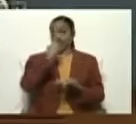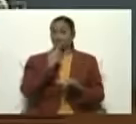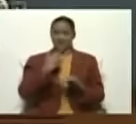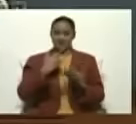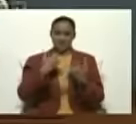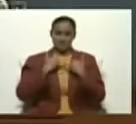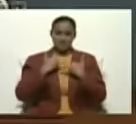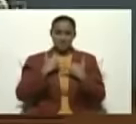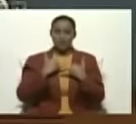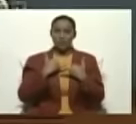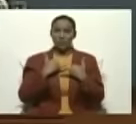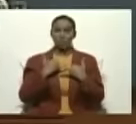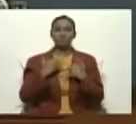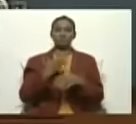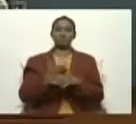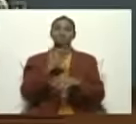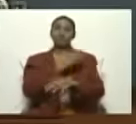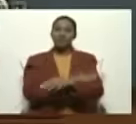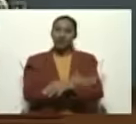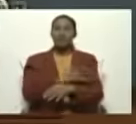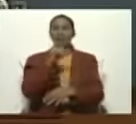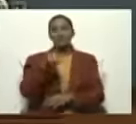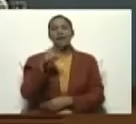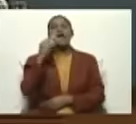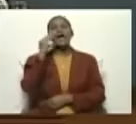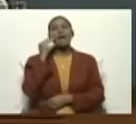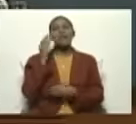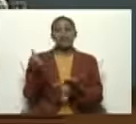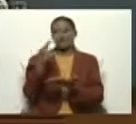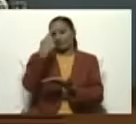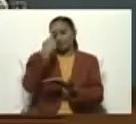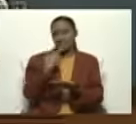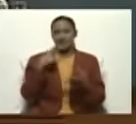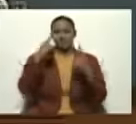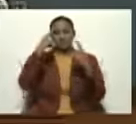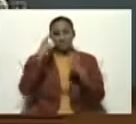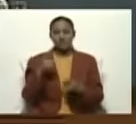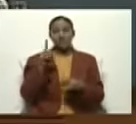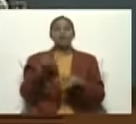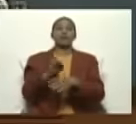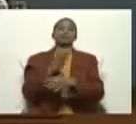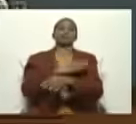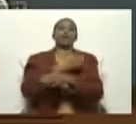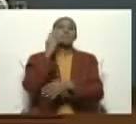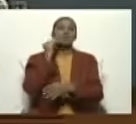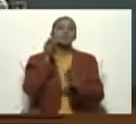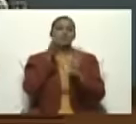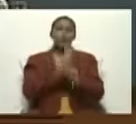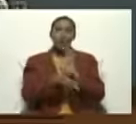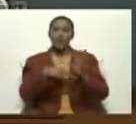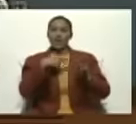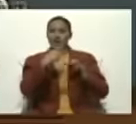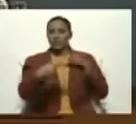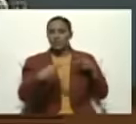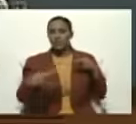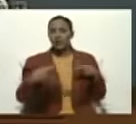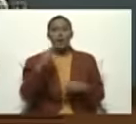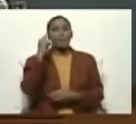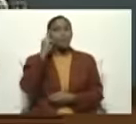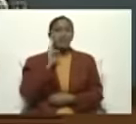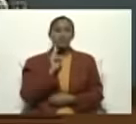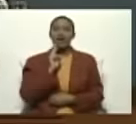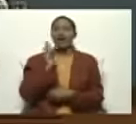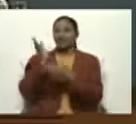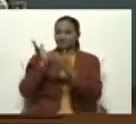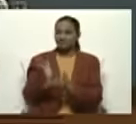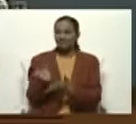que también haber sido parte de la historia de la revolución bolivariana, de haber tenido la